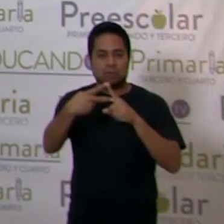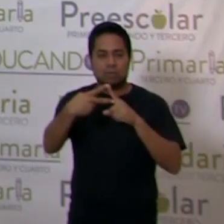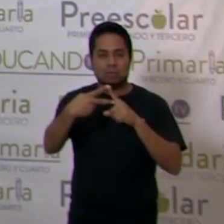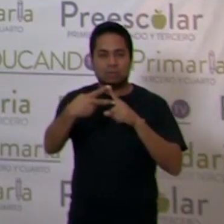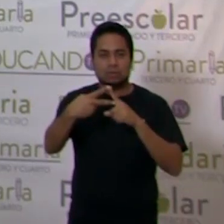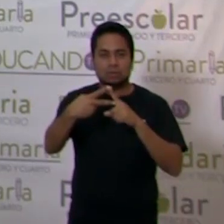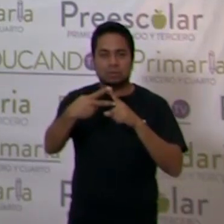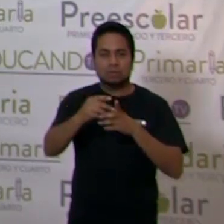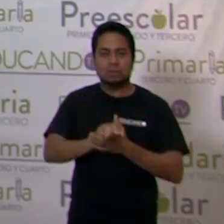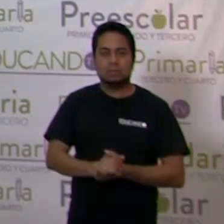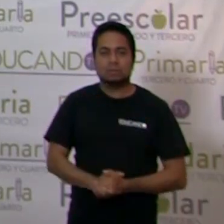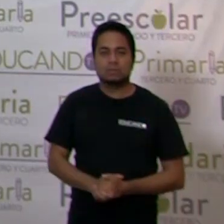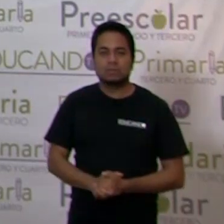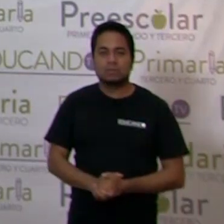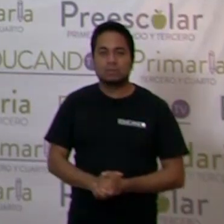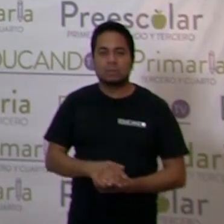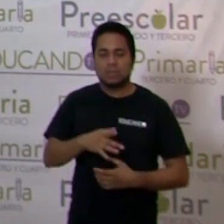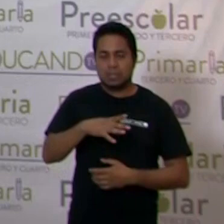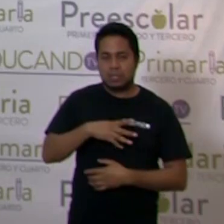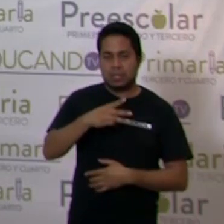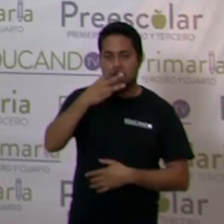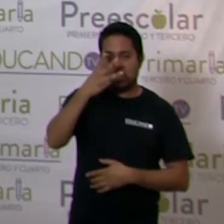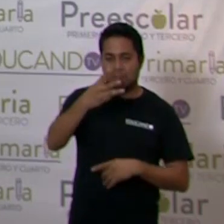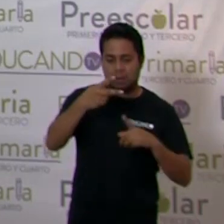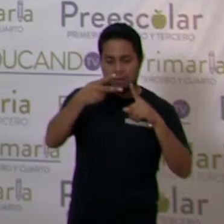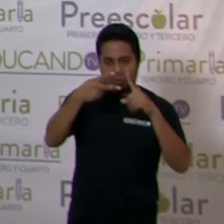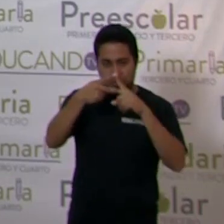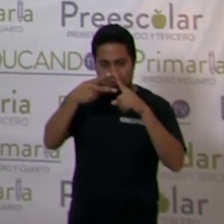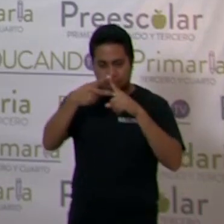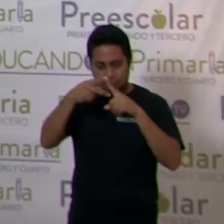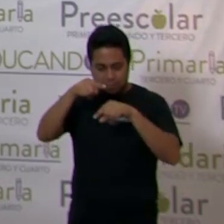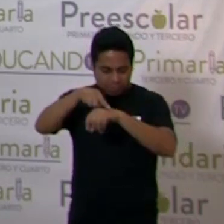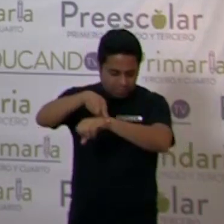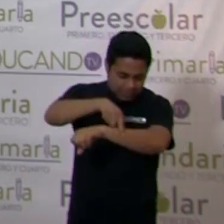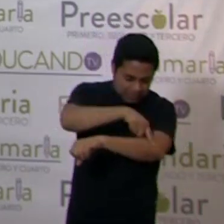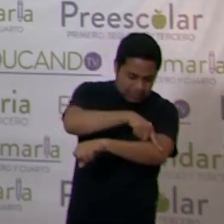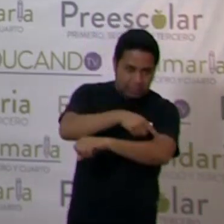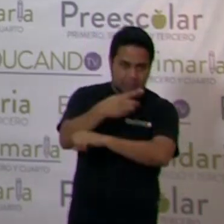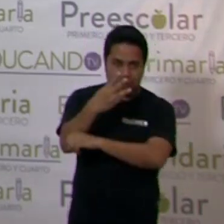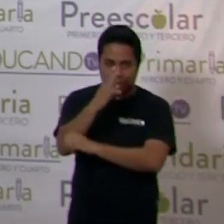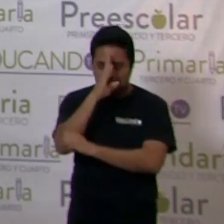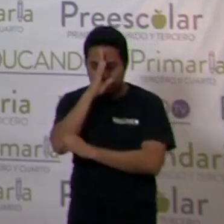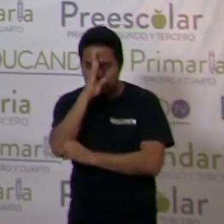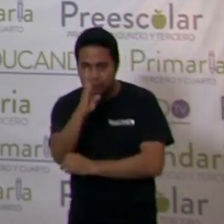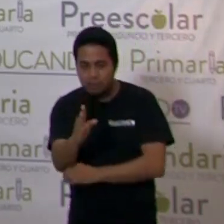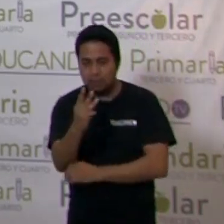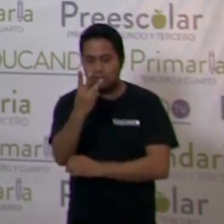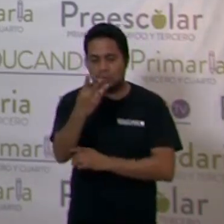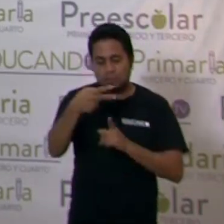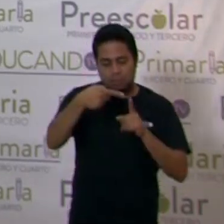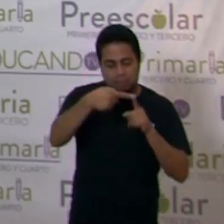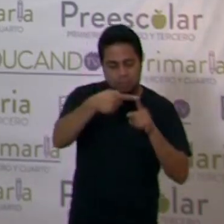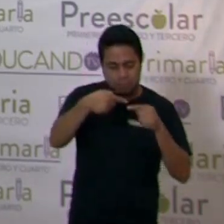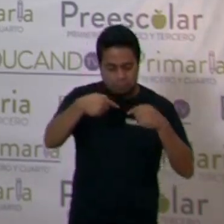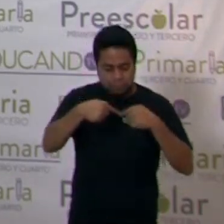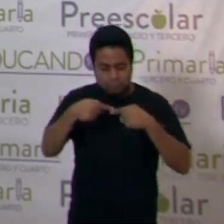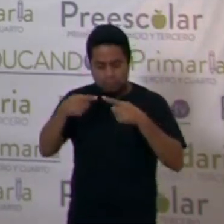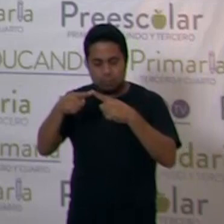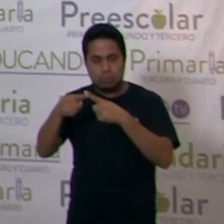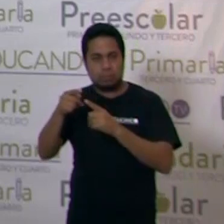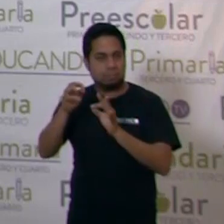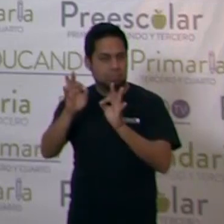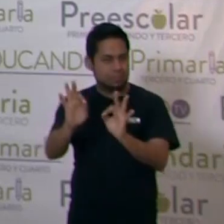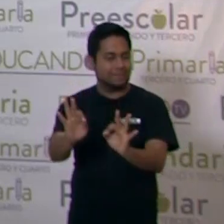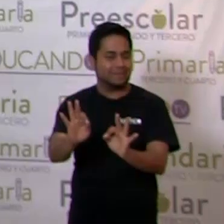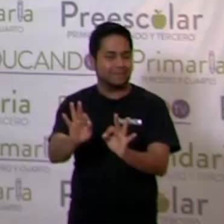triángulo tiene tres lados rectos y tiene tres vértices perfecto